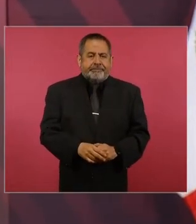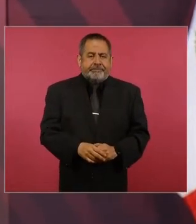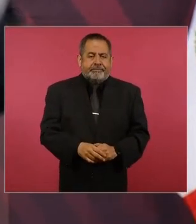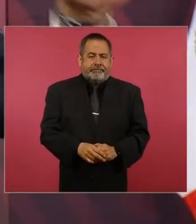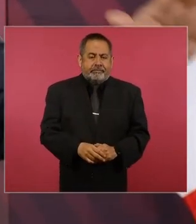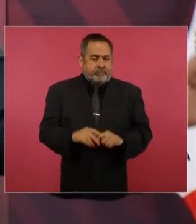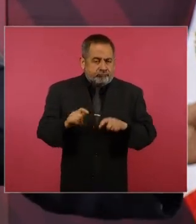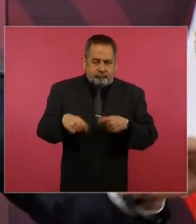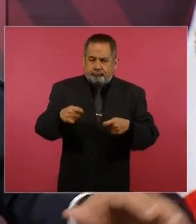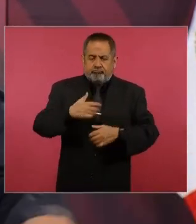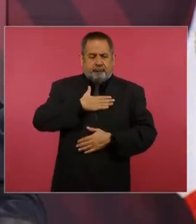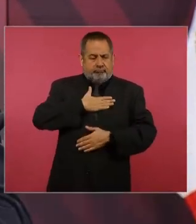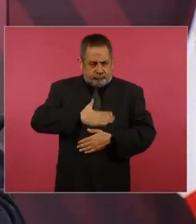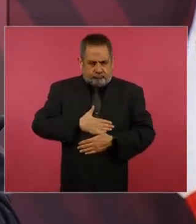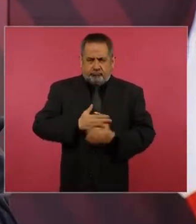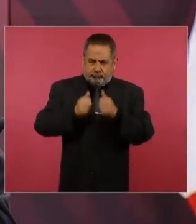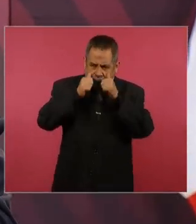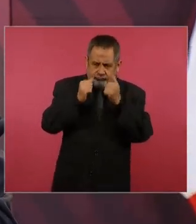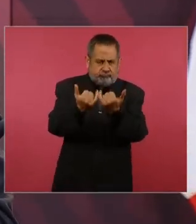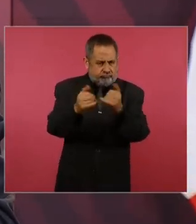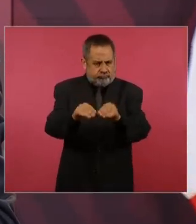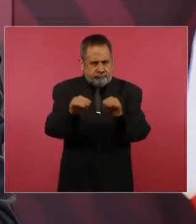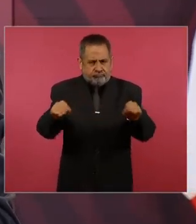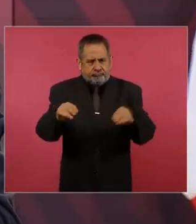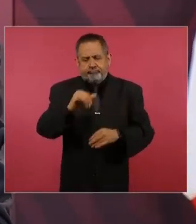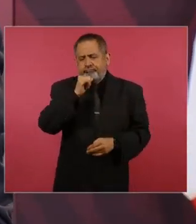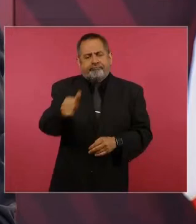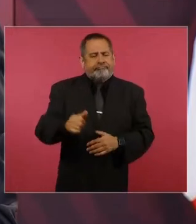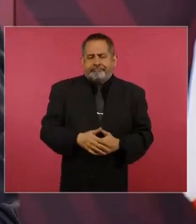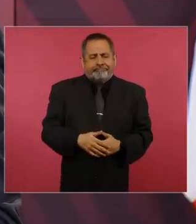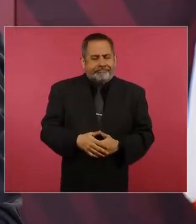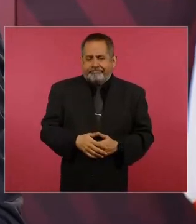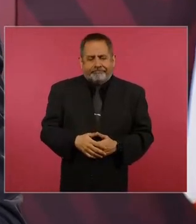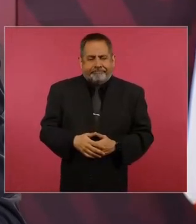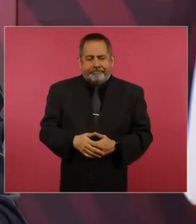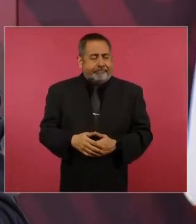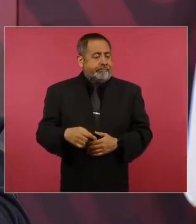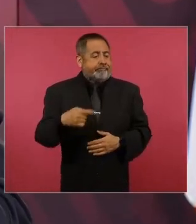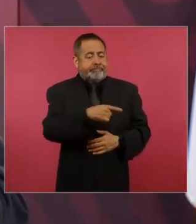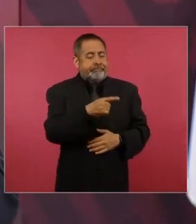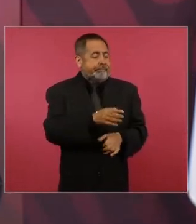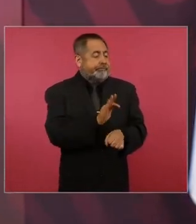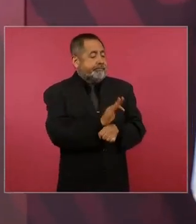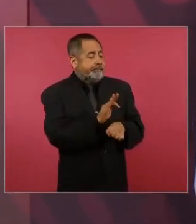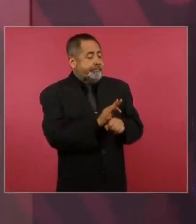se imparte justicia al pueblo. Ellos están para defender